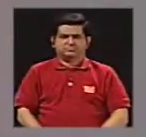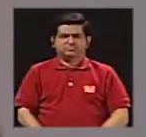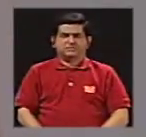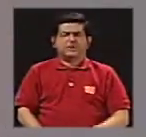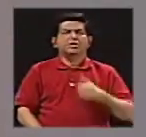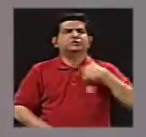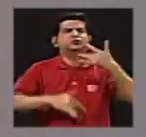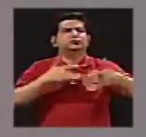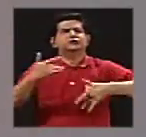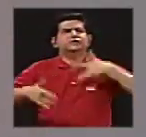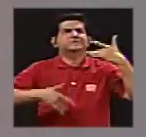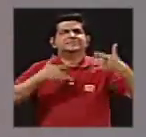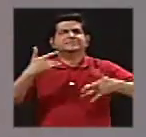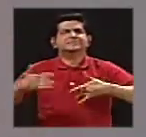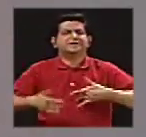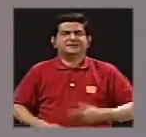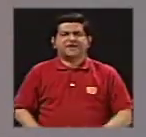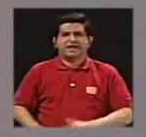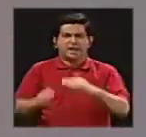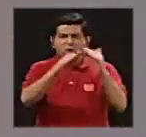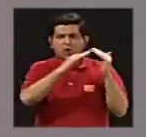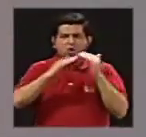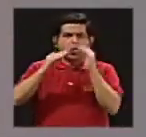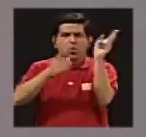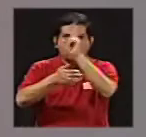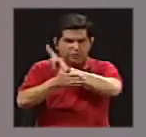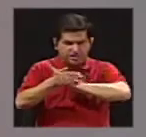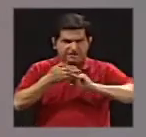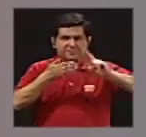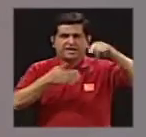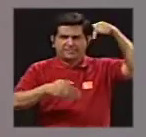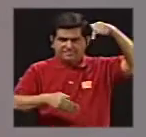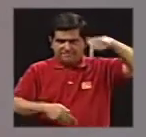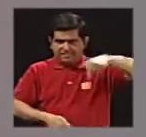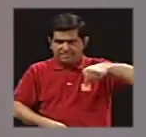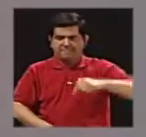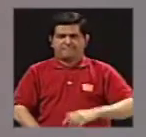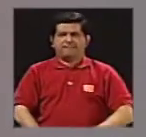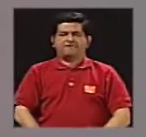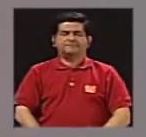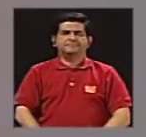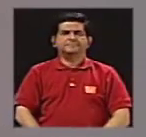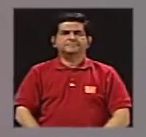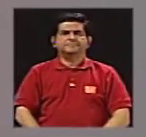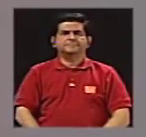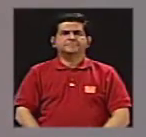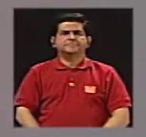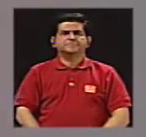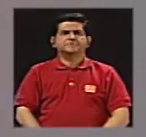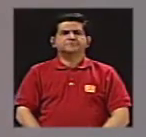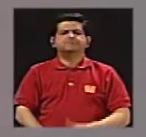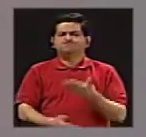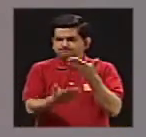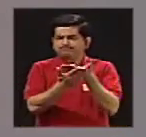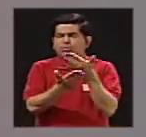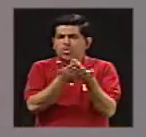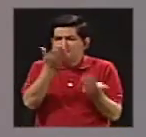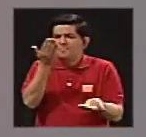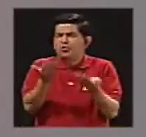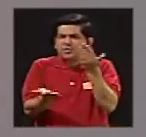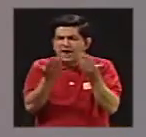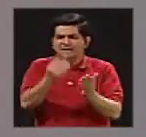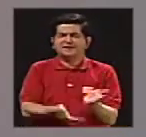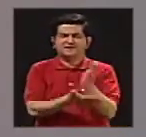siento que la comunidad Universitaria eh ha podido constatar tal vez